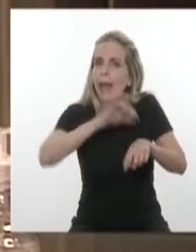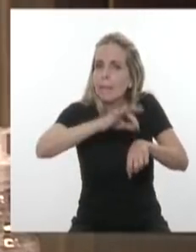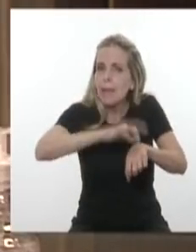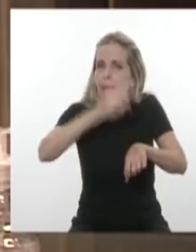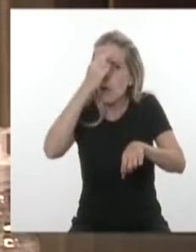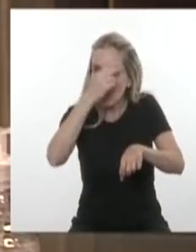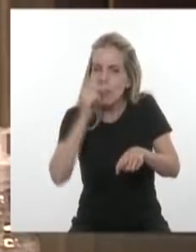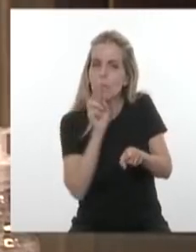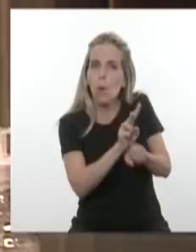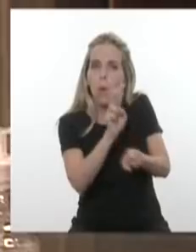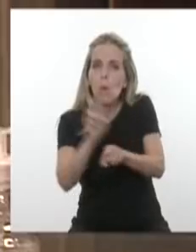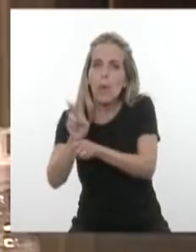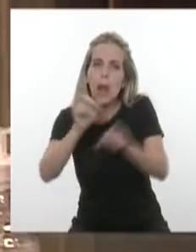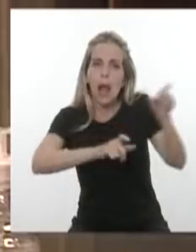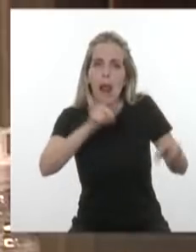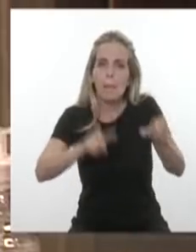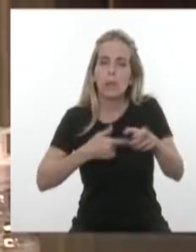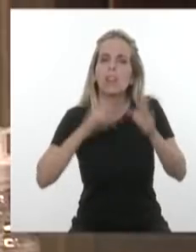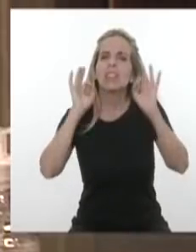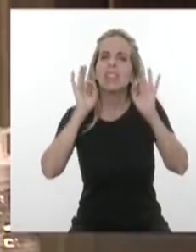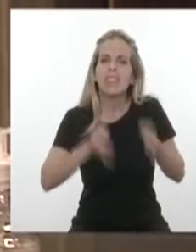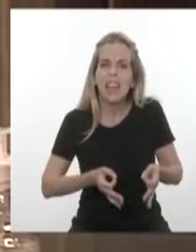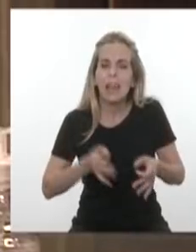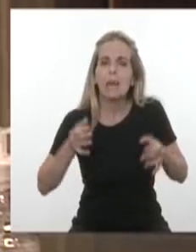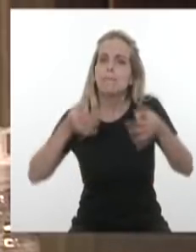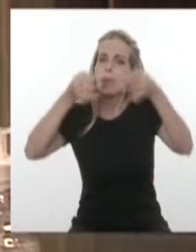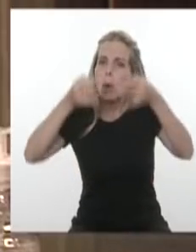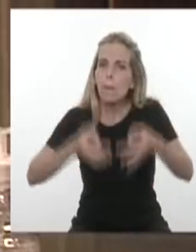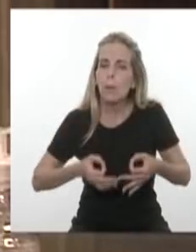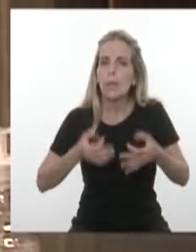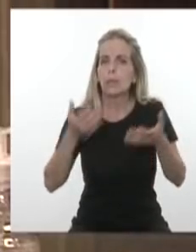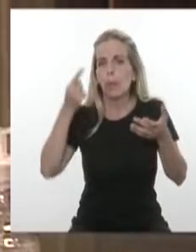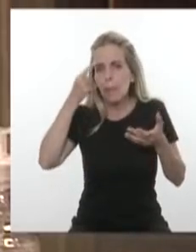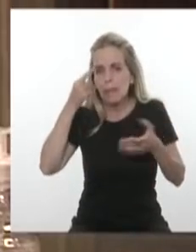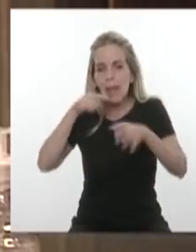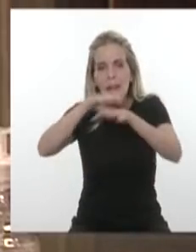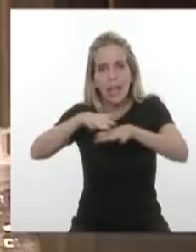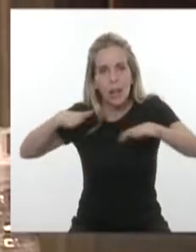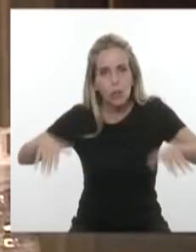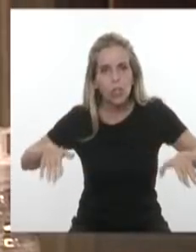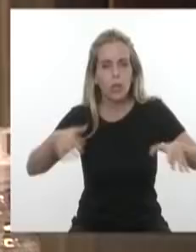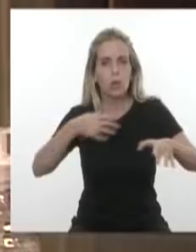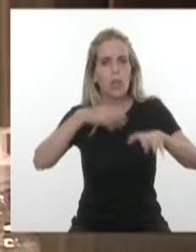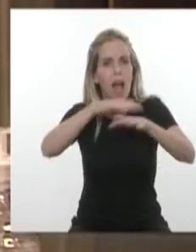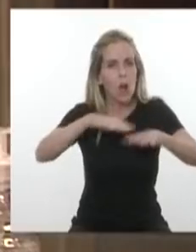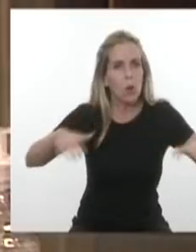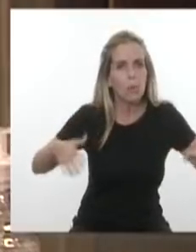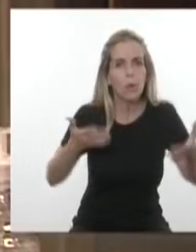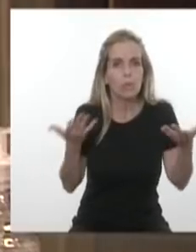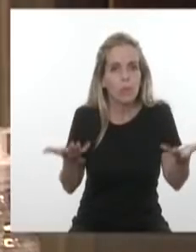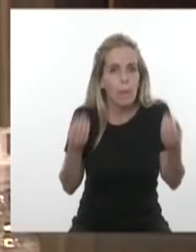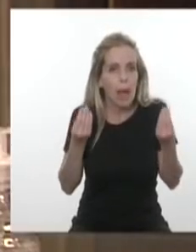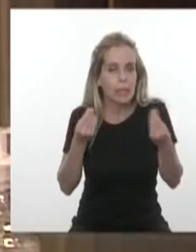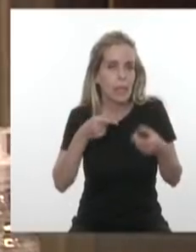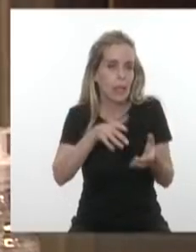compromiso y del empeño por acompañar a los niños y las niñas a quienes les ha tocado atravesar mucho tiempo de su infancia